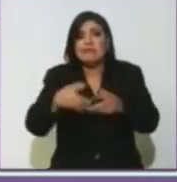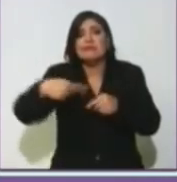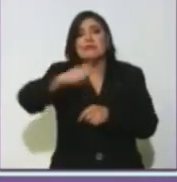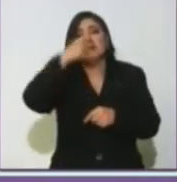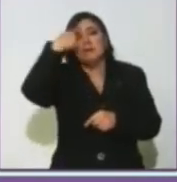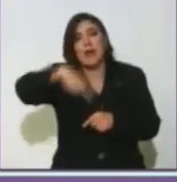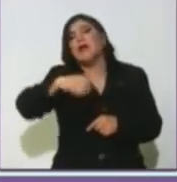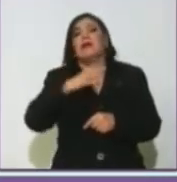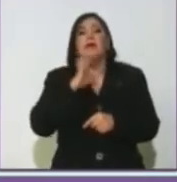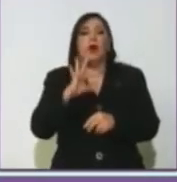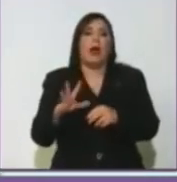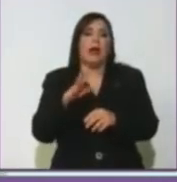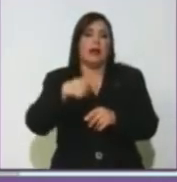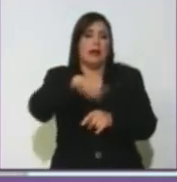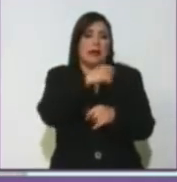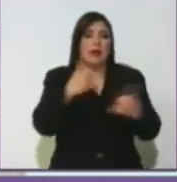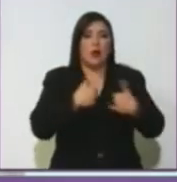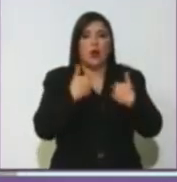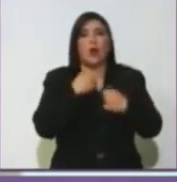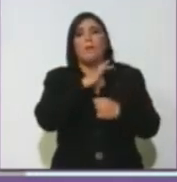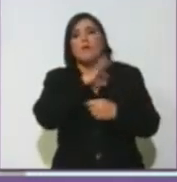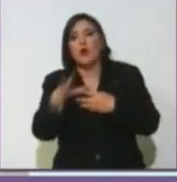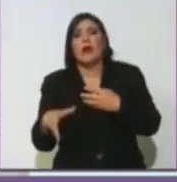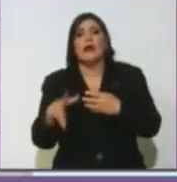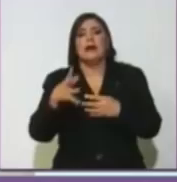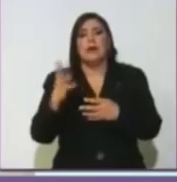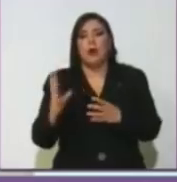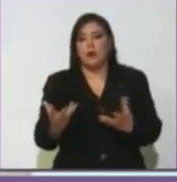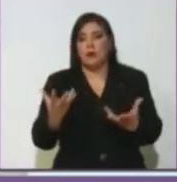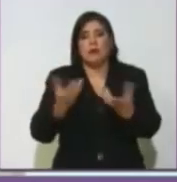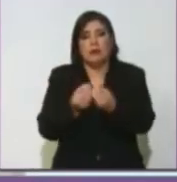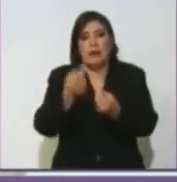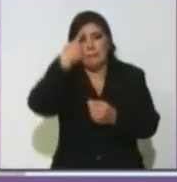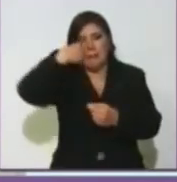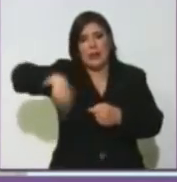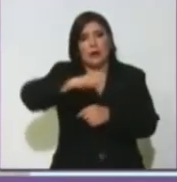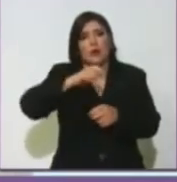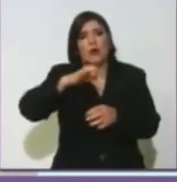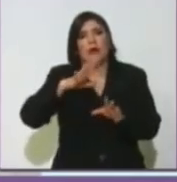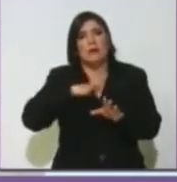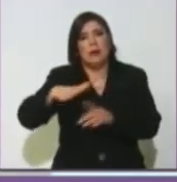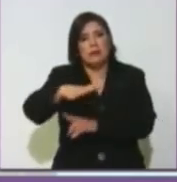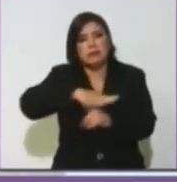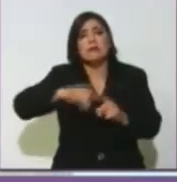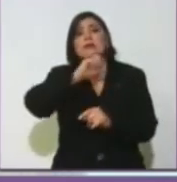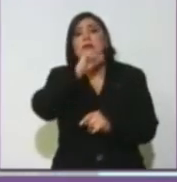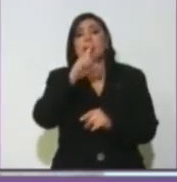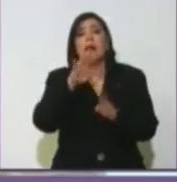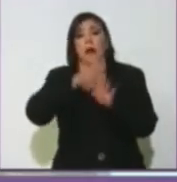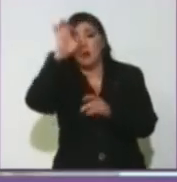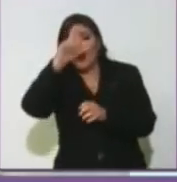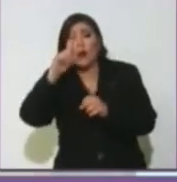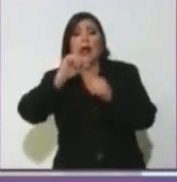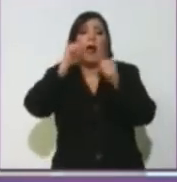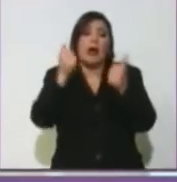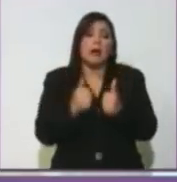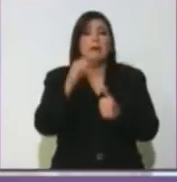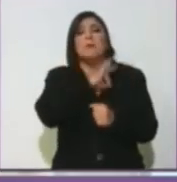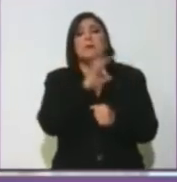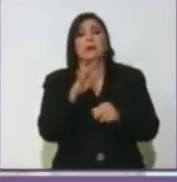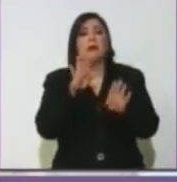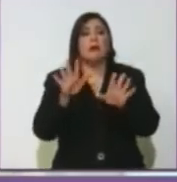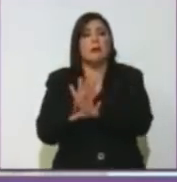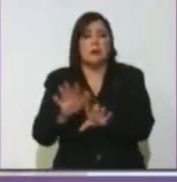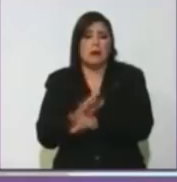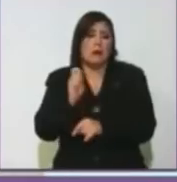la reinserción efectiva la cultura y el arte es la posibilidad de cambiar cualitativamente el destino de miles de